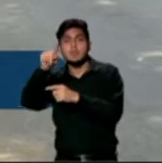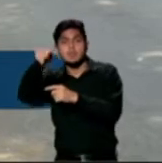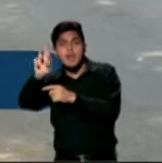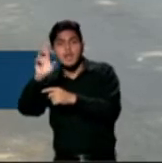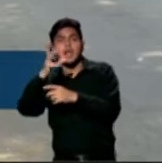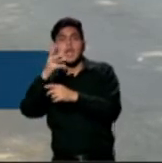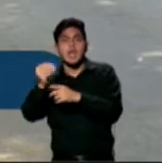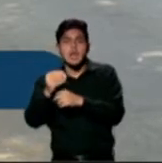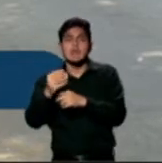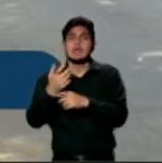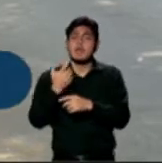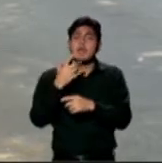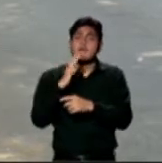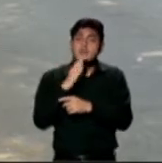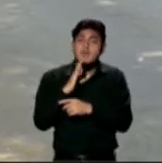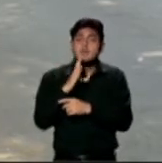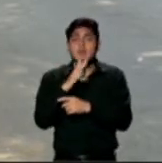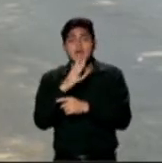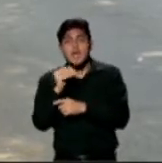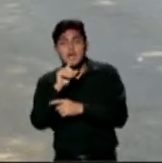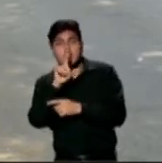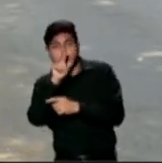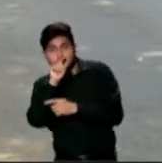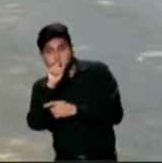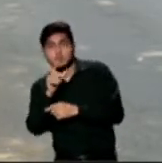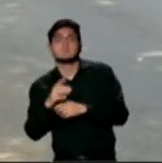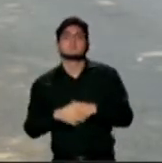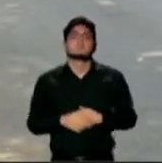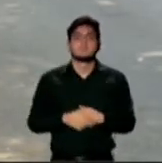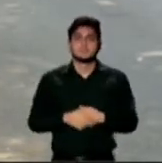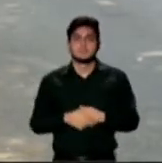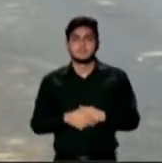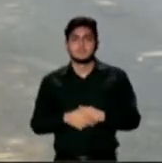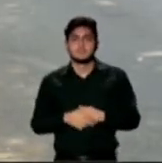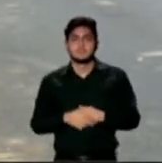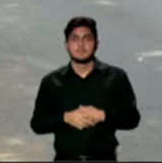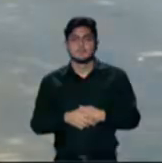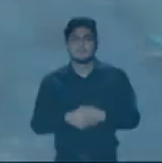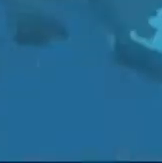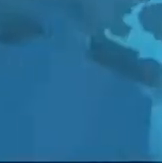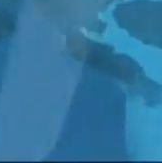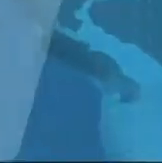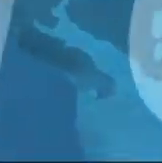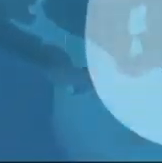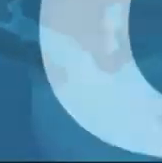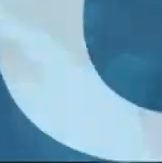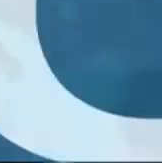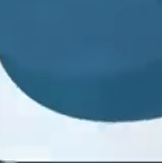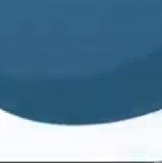wipr.pr y recuerde, síganos en nuestras redes sociales en Facebook y Twitter.